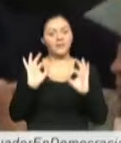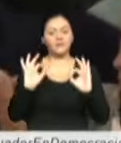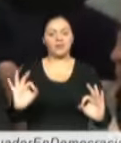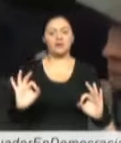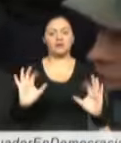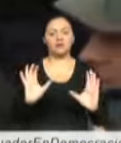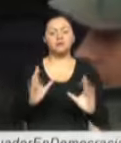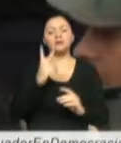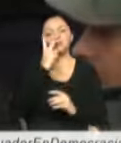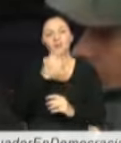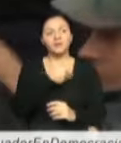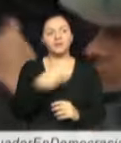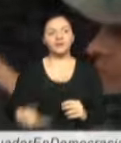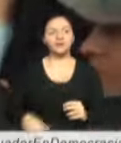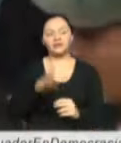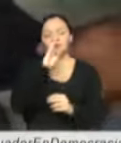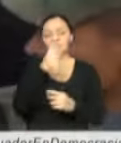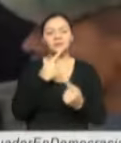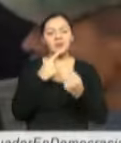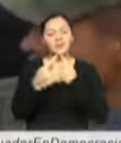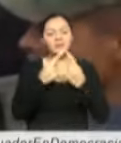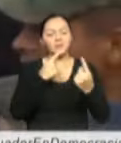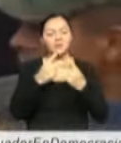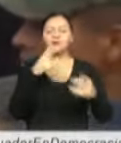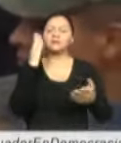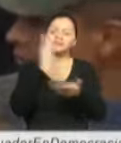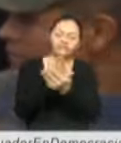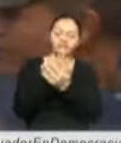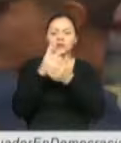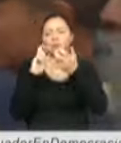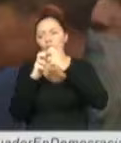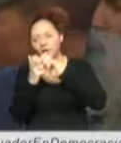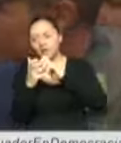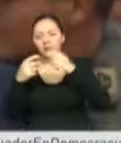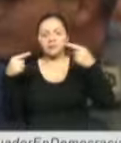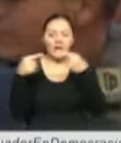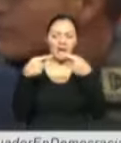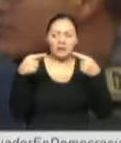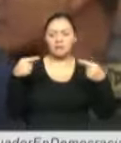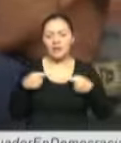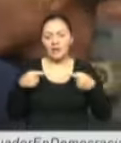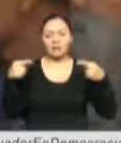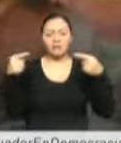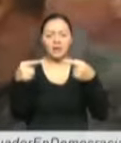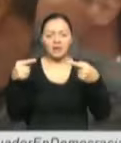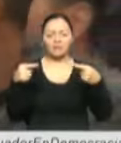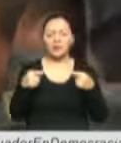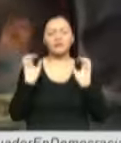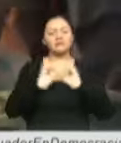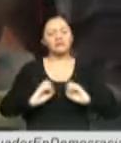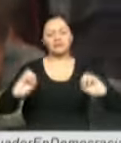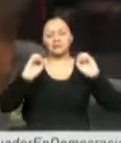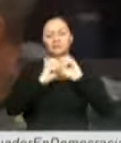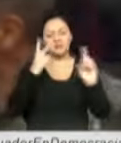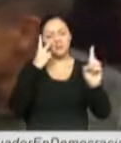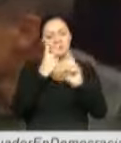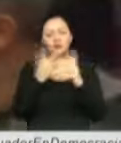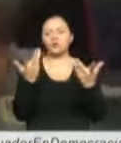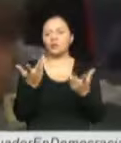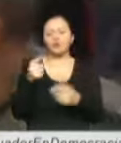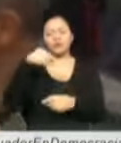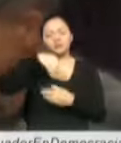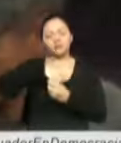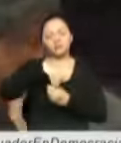de la República en varias ocasiones para evitar precisamente confrontaciones y enfrentamientos entre